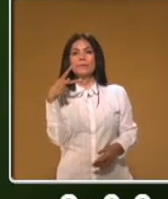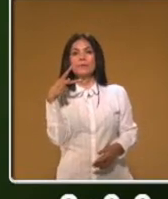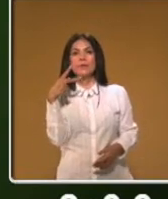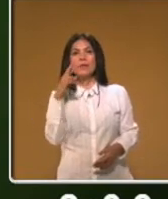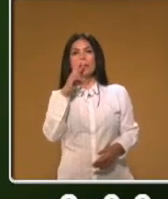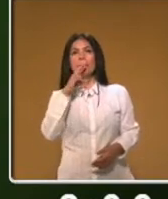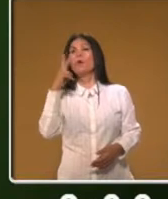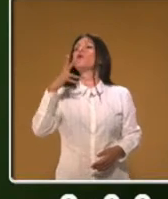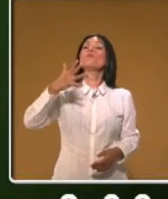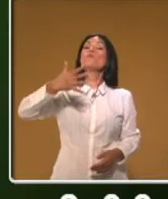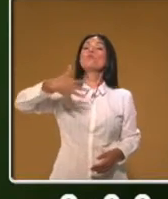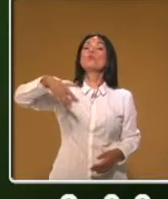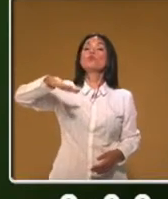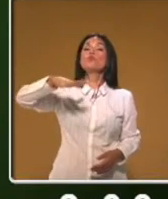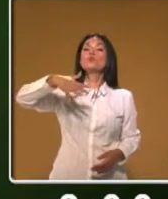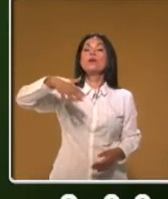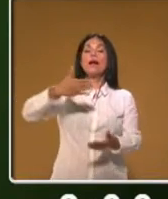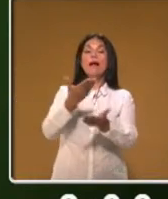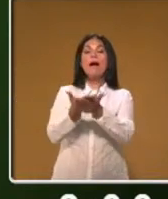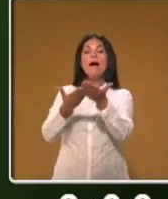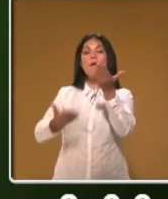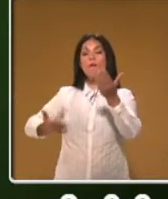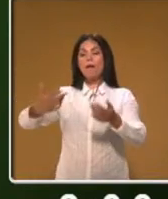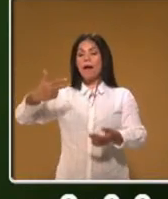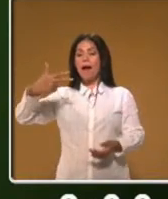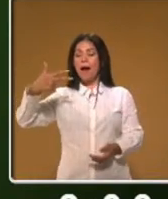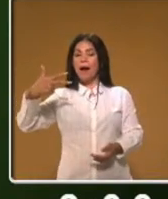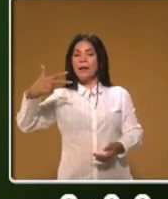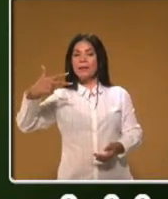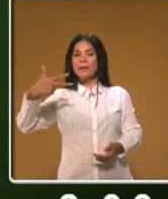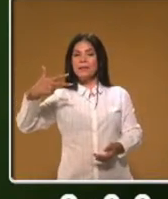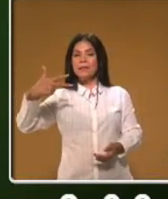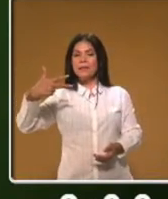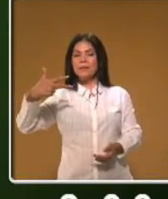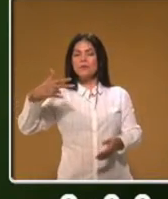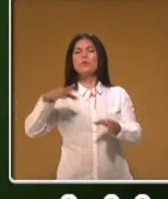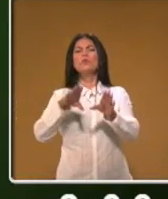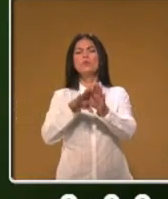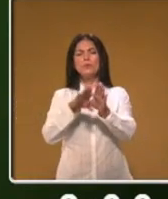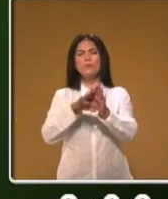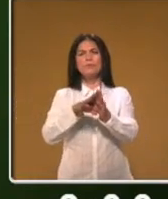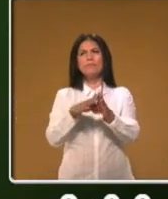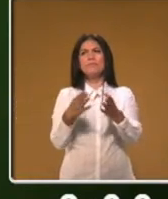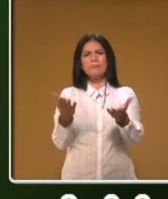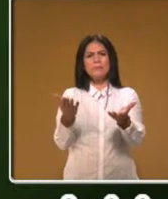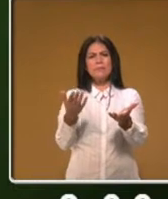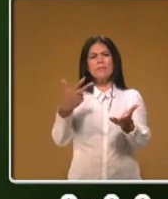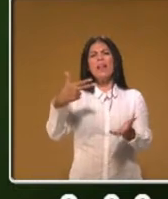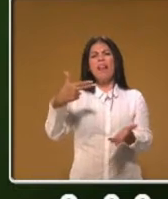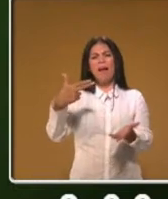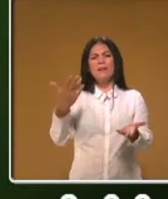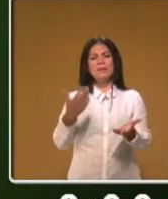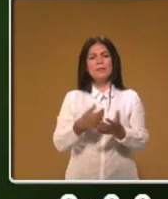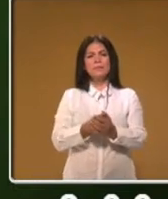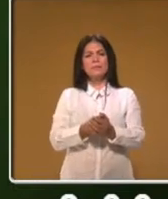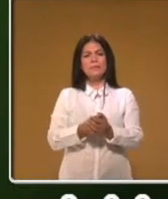más 34. ¿Para qué? ¿Con qué intención? Recuerda que en este procedimiento, en este tema de sistemas de ecuaciones, lo